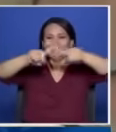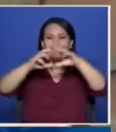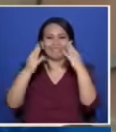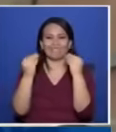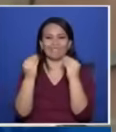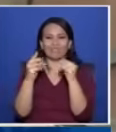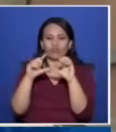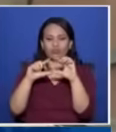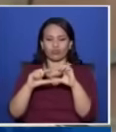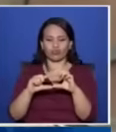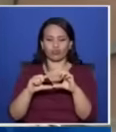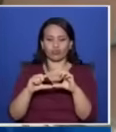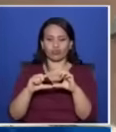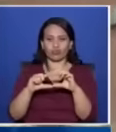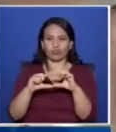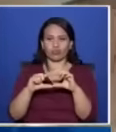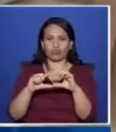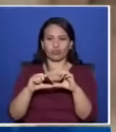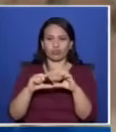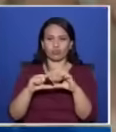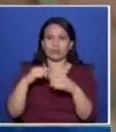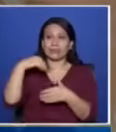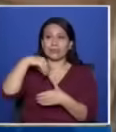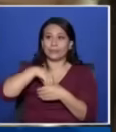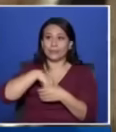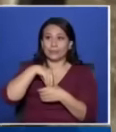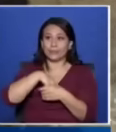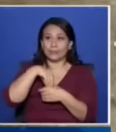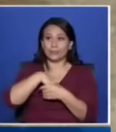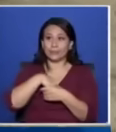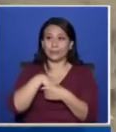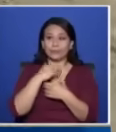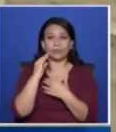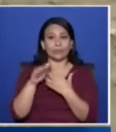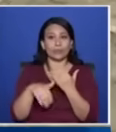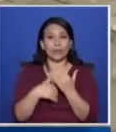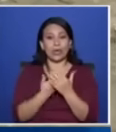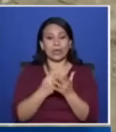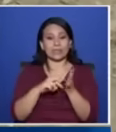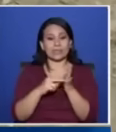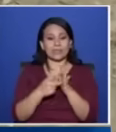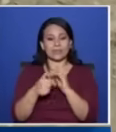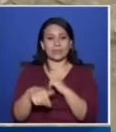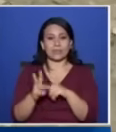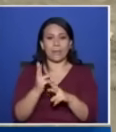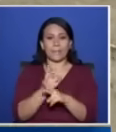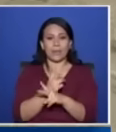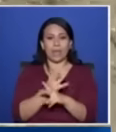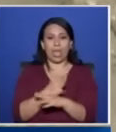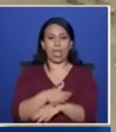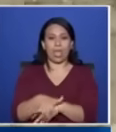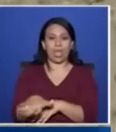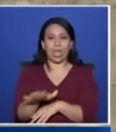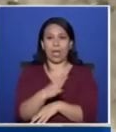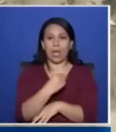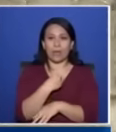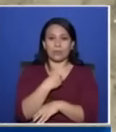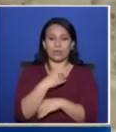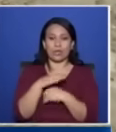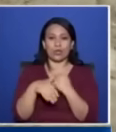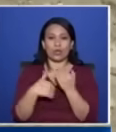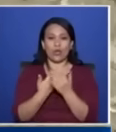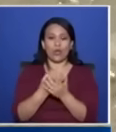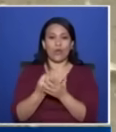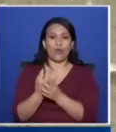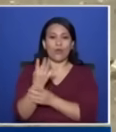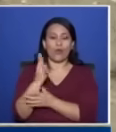zona muy baja. Y de esa manera se evite ya definitivamente que este sector, que es de un amplio acceso para los sectores de Flor